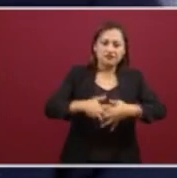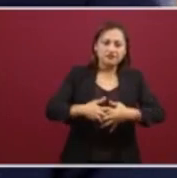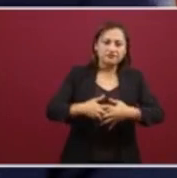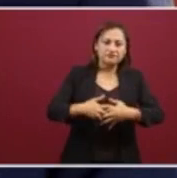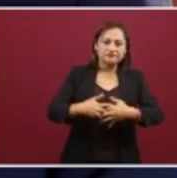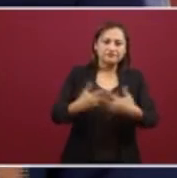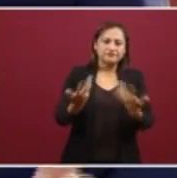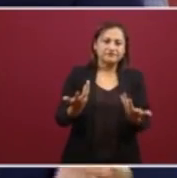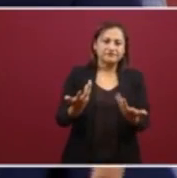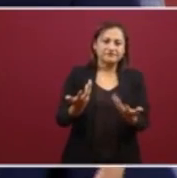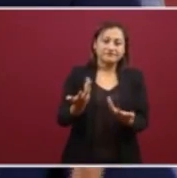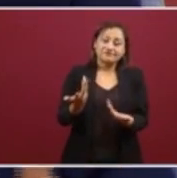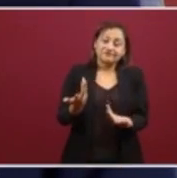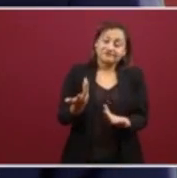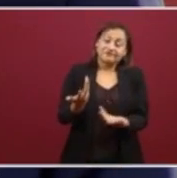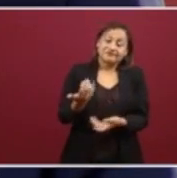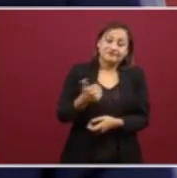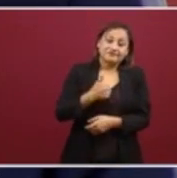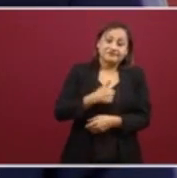que no debería de ser así.